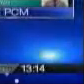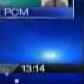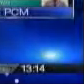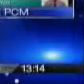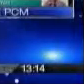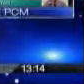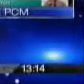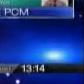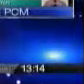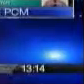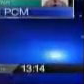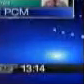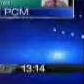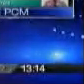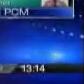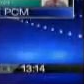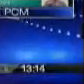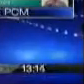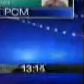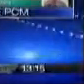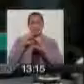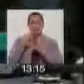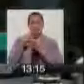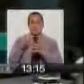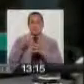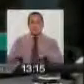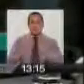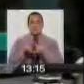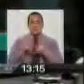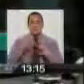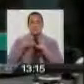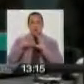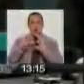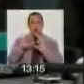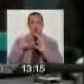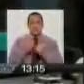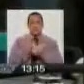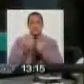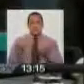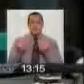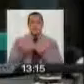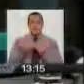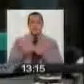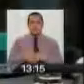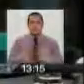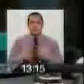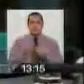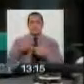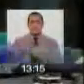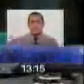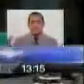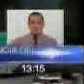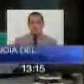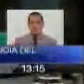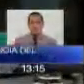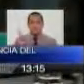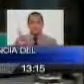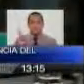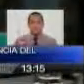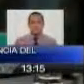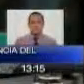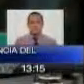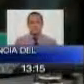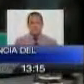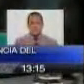primer ministro y el ministro de Defensa. Adelante. De las comunicaciones y de las conversaciones por parte de organizaciones criminales que